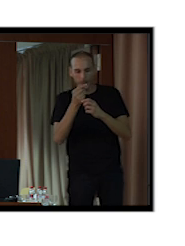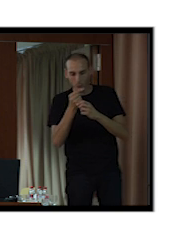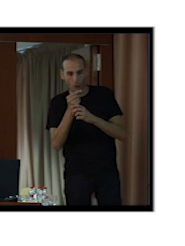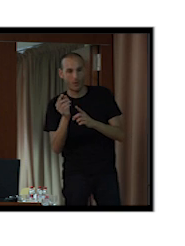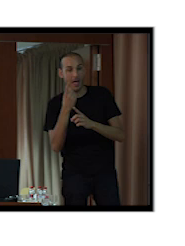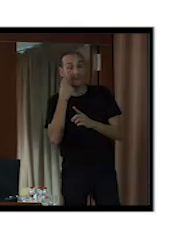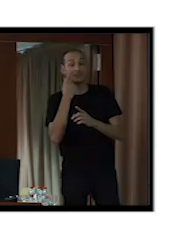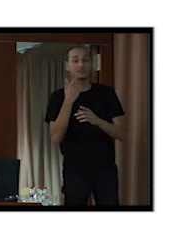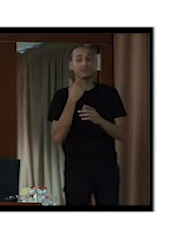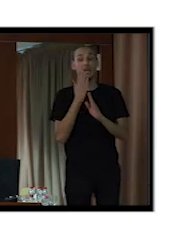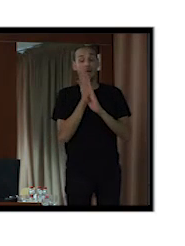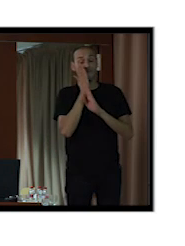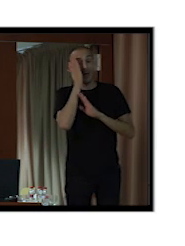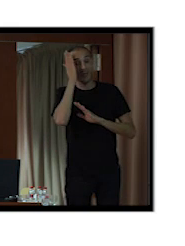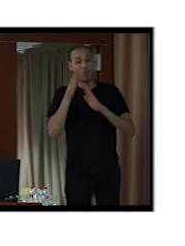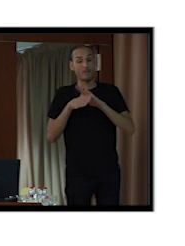minutos,